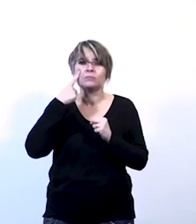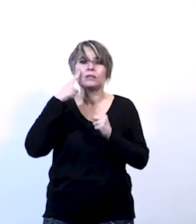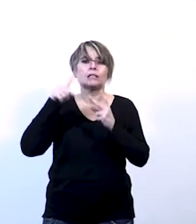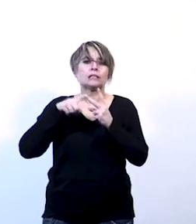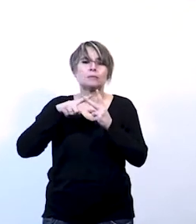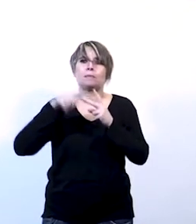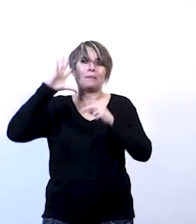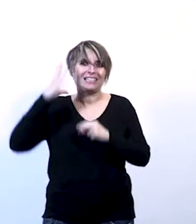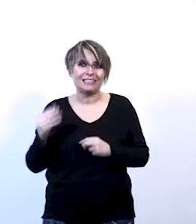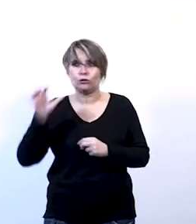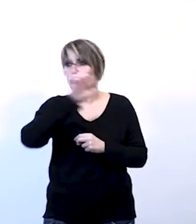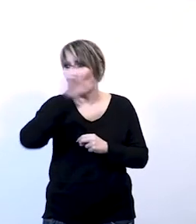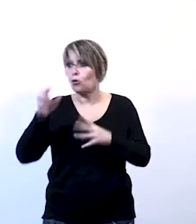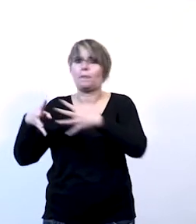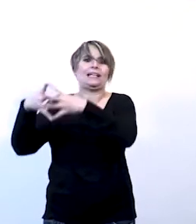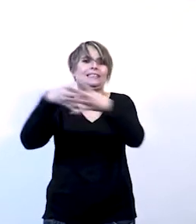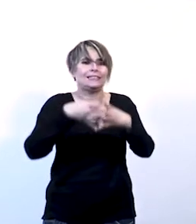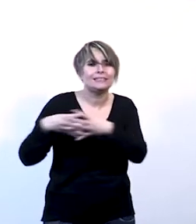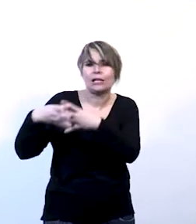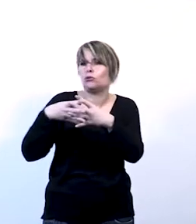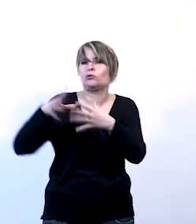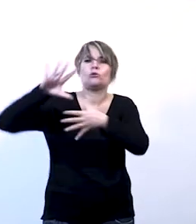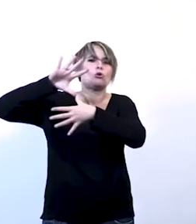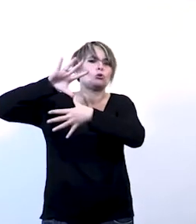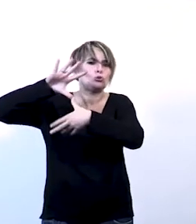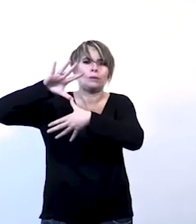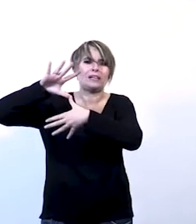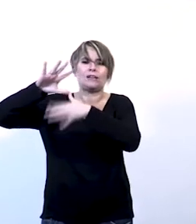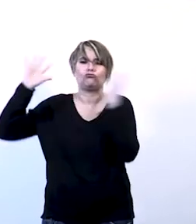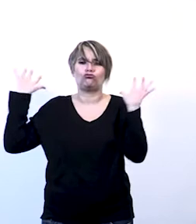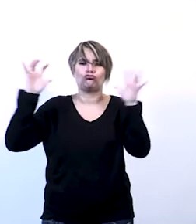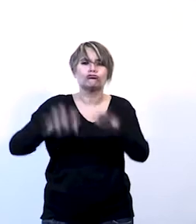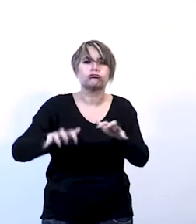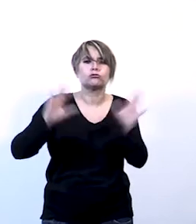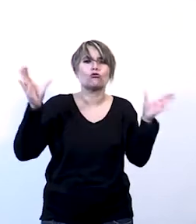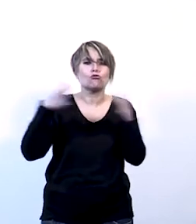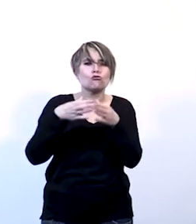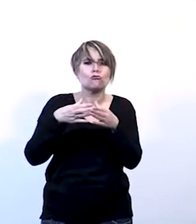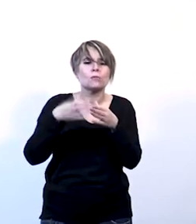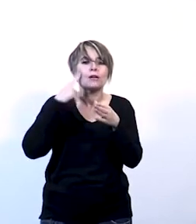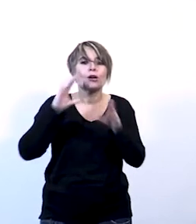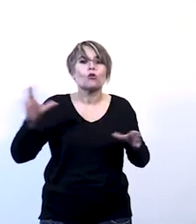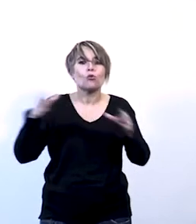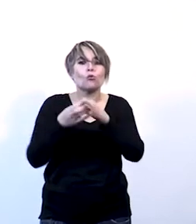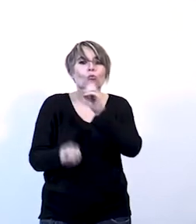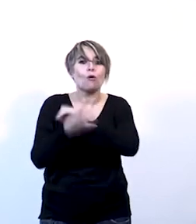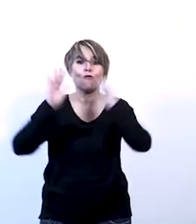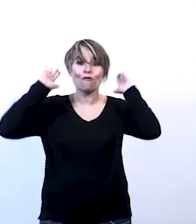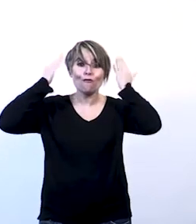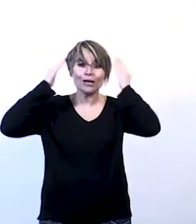de Europa, de los Estados Unidos, de Sudamérica, muchas palestinas, por medio de un grupo en el